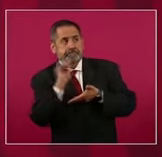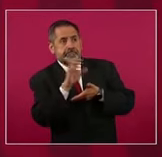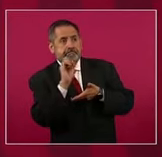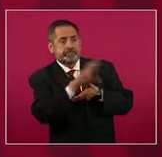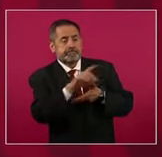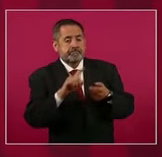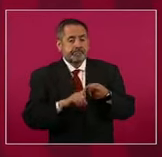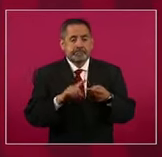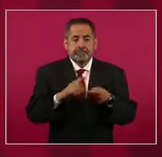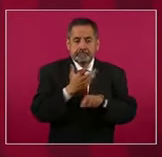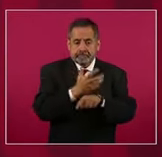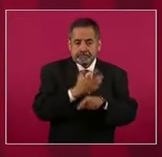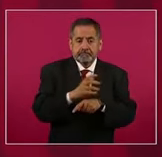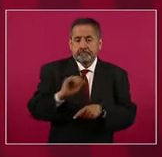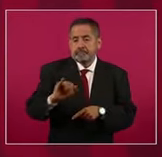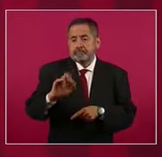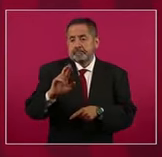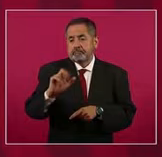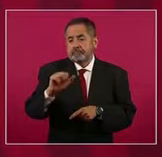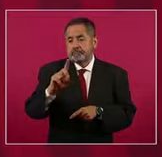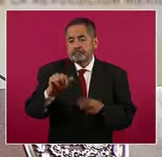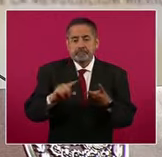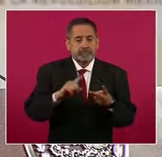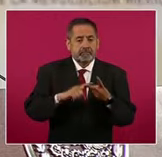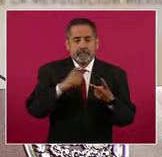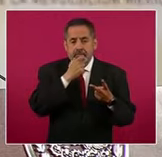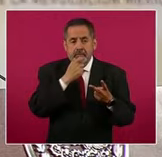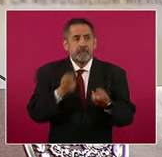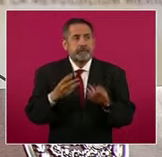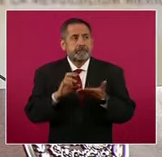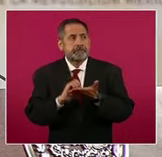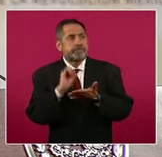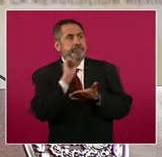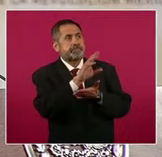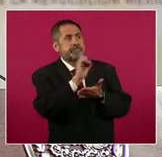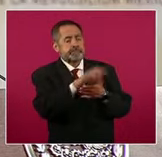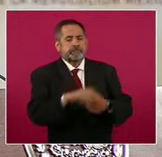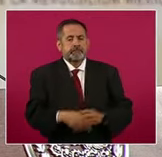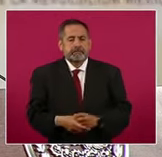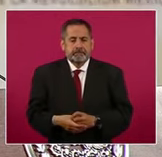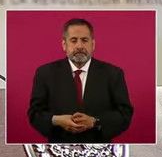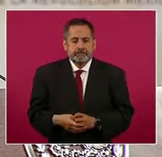Irlanda y Reino Unido por los siguientes montos: